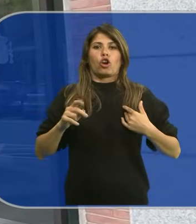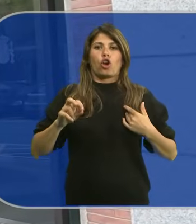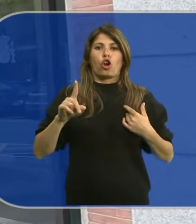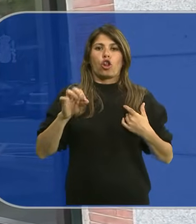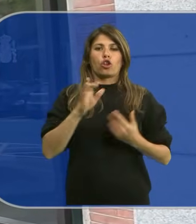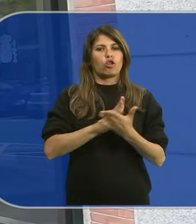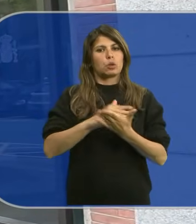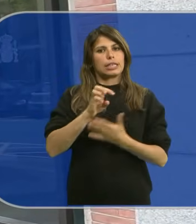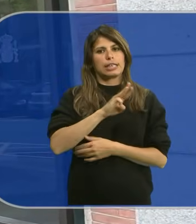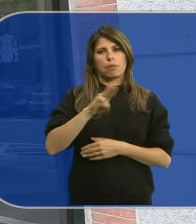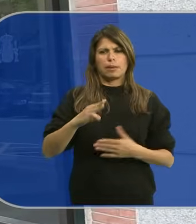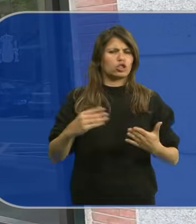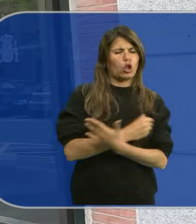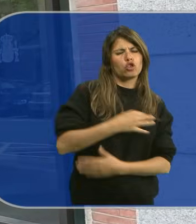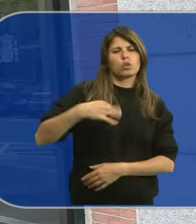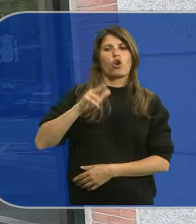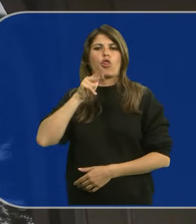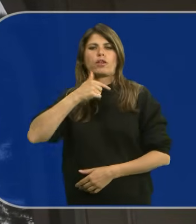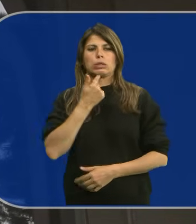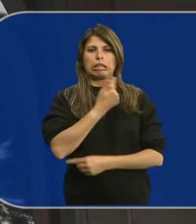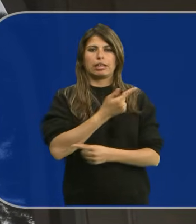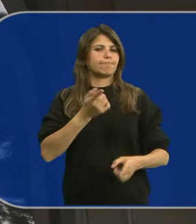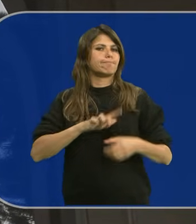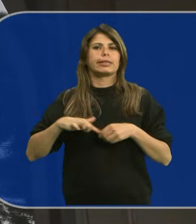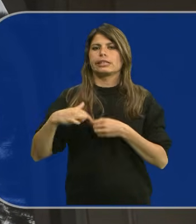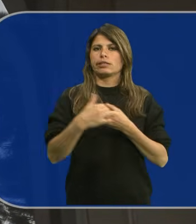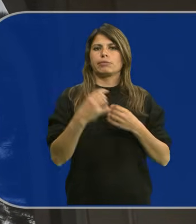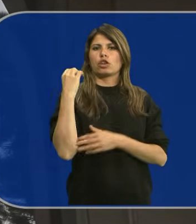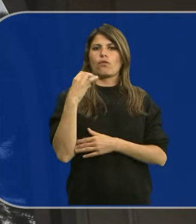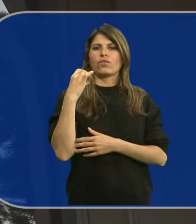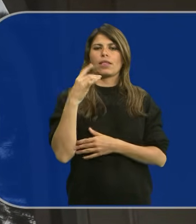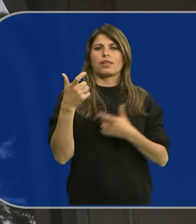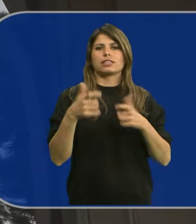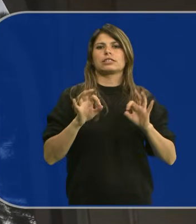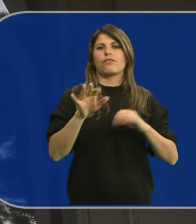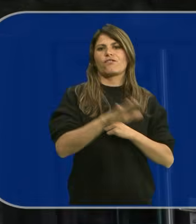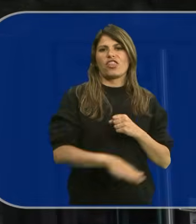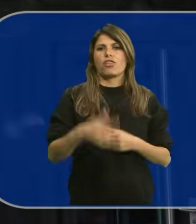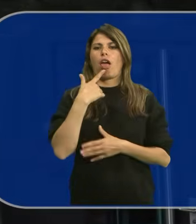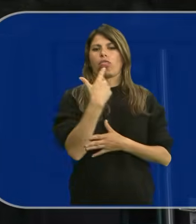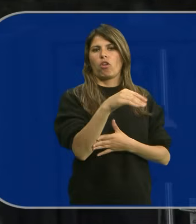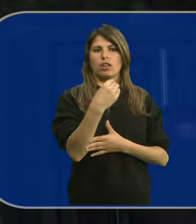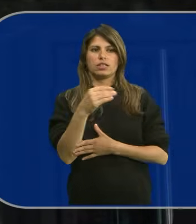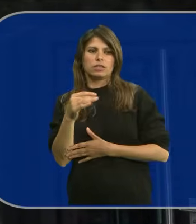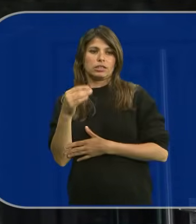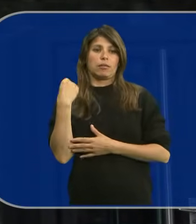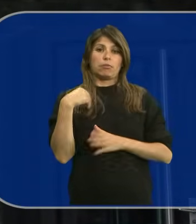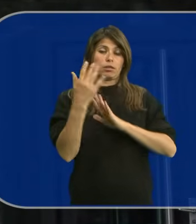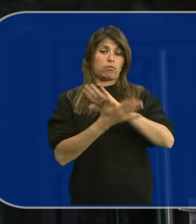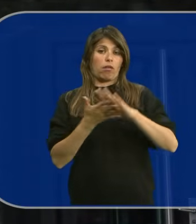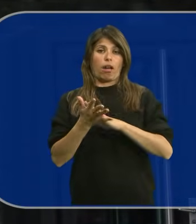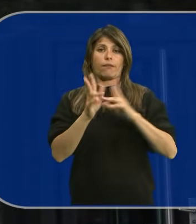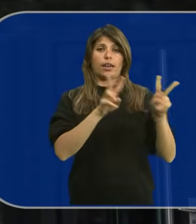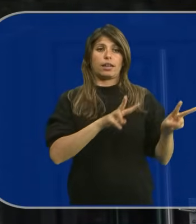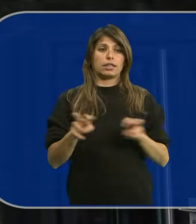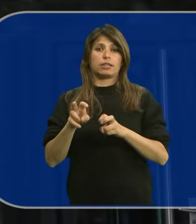Todas las comunidades del PP, excepto Ceuta, han decidido no participar en la conferencia sectorial de infancia y adolescencia que iba a abordar, entre otros